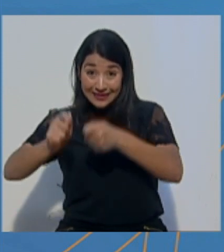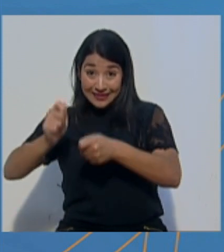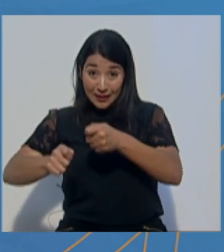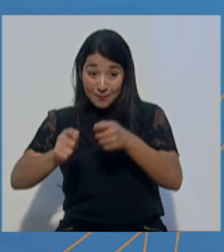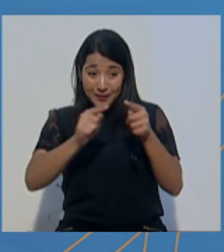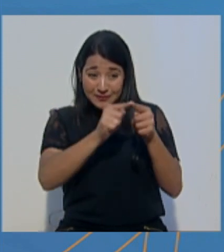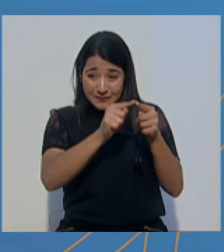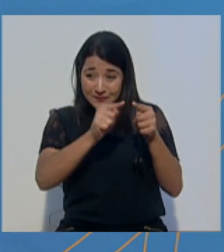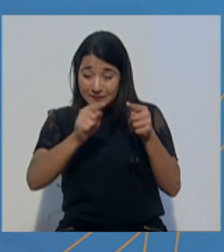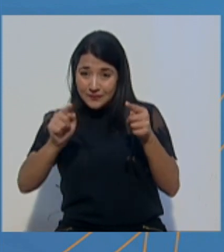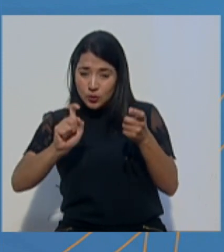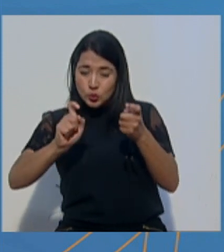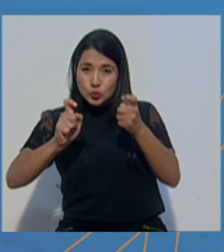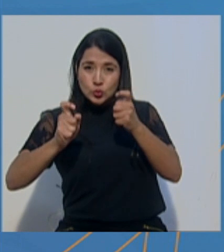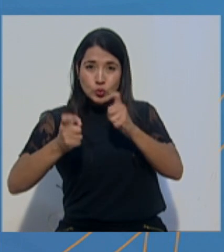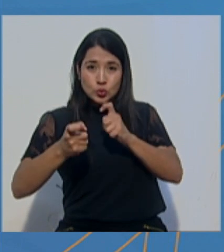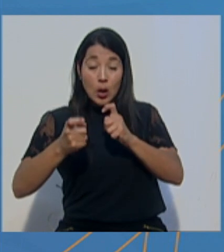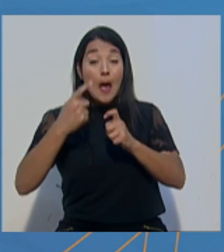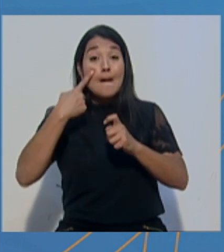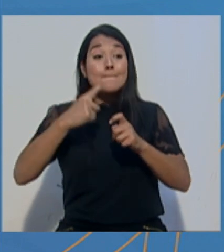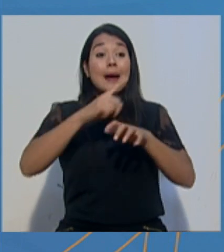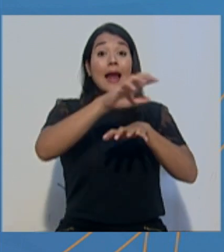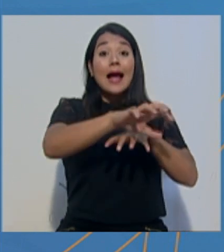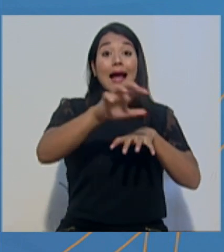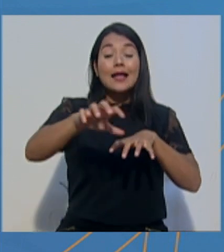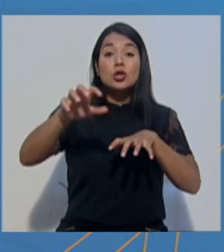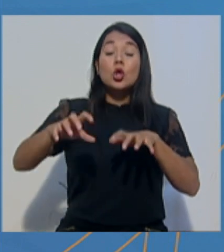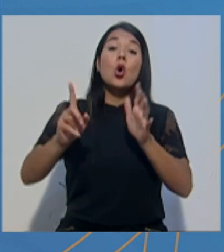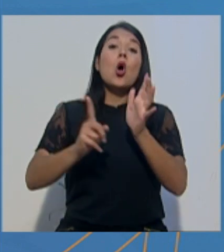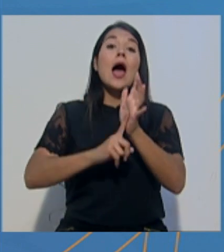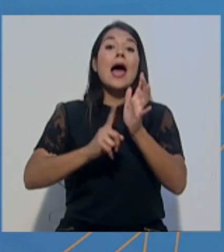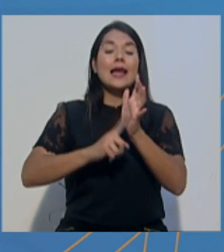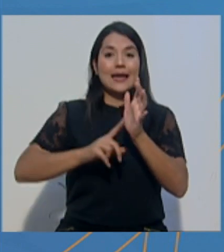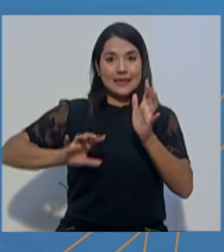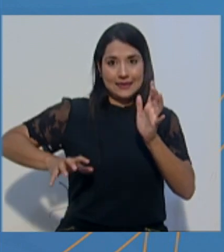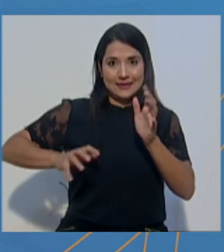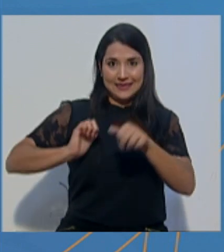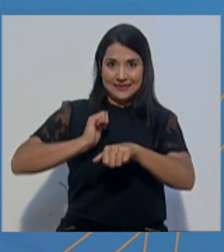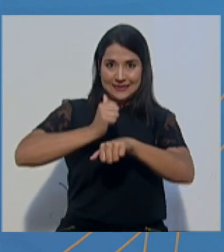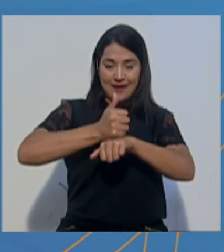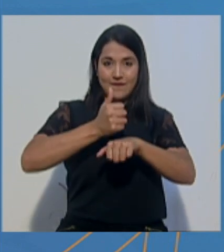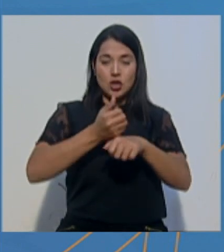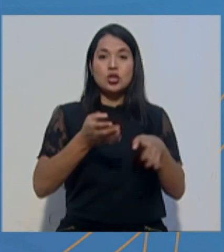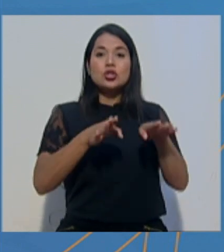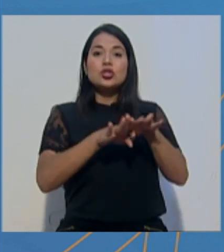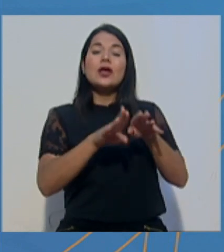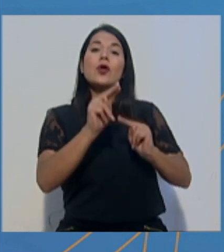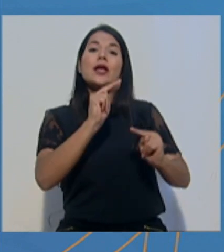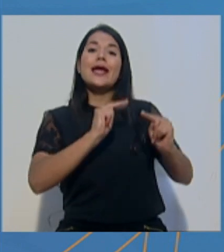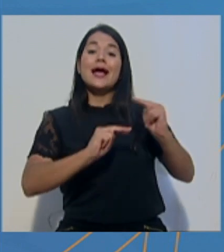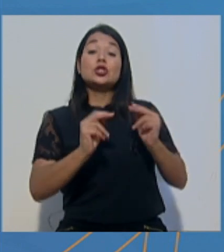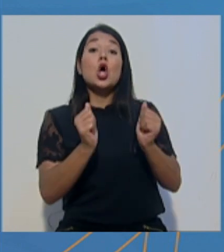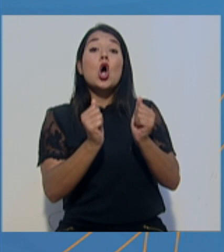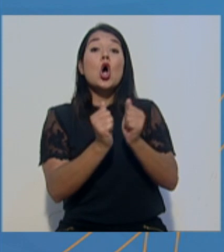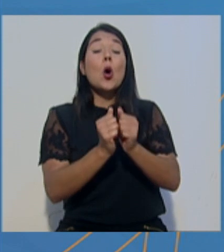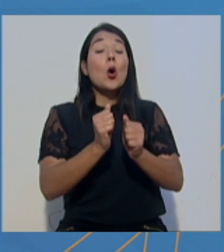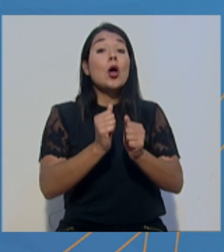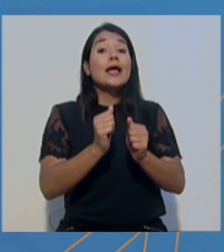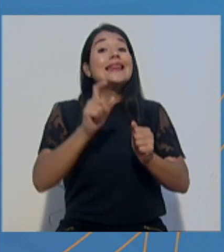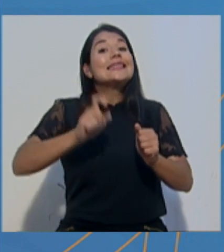tener es que para los cantones en alerta naranja se establecerá el cierre de establecimientos con permiso